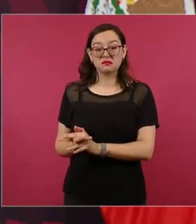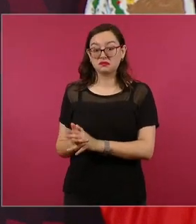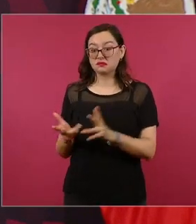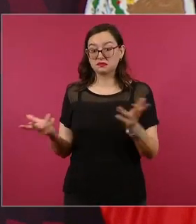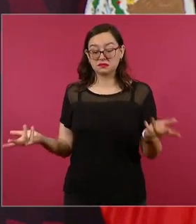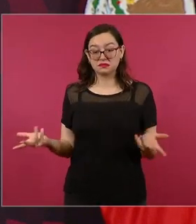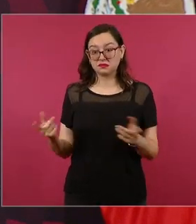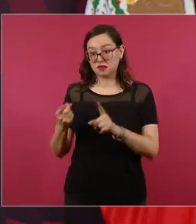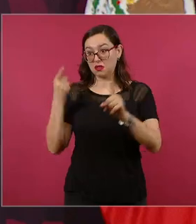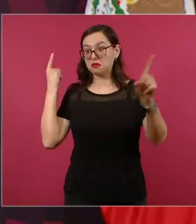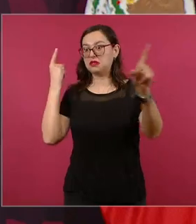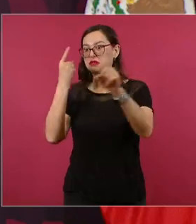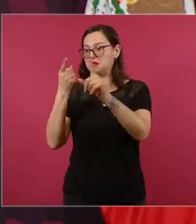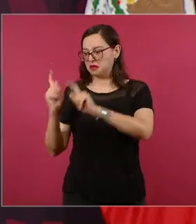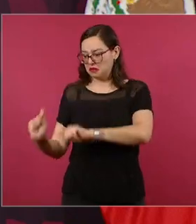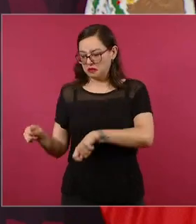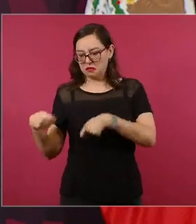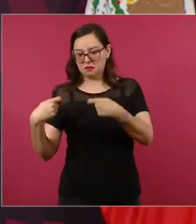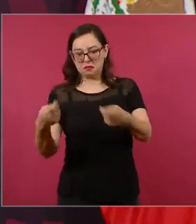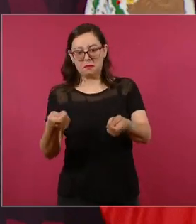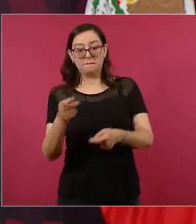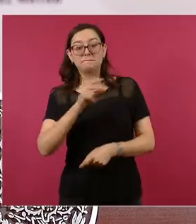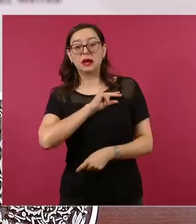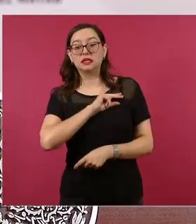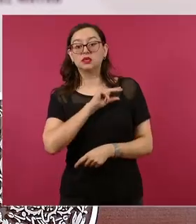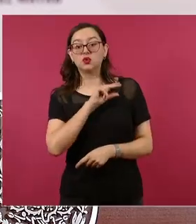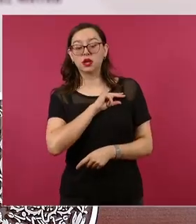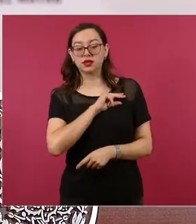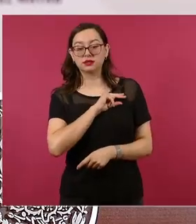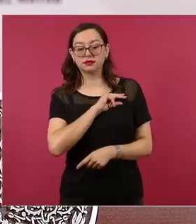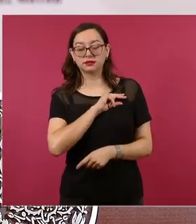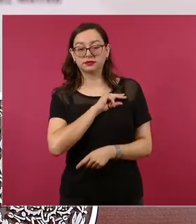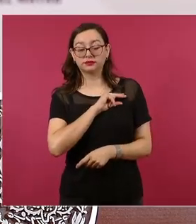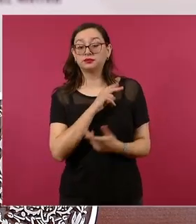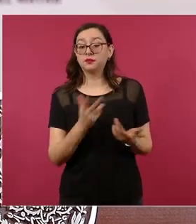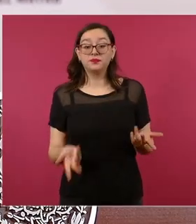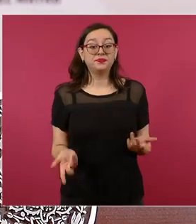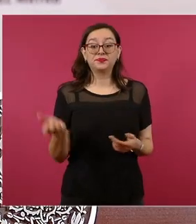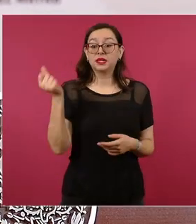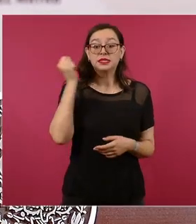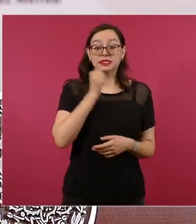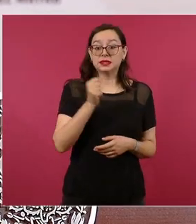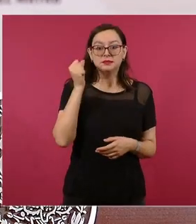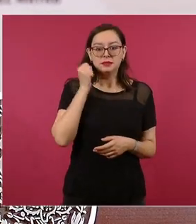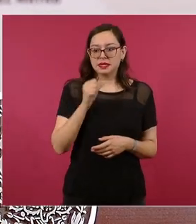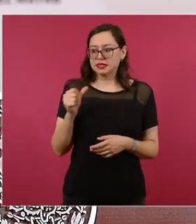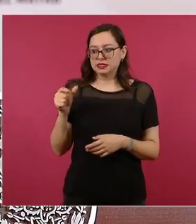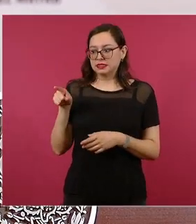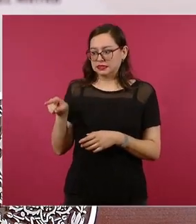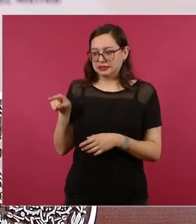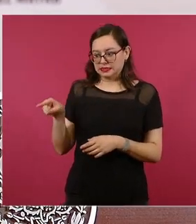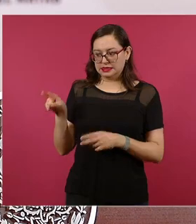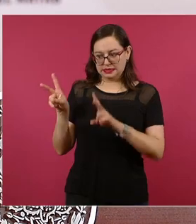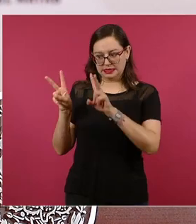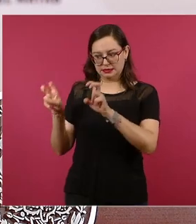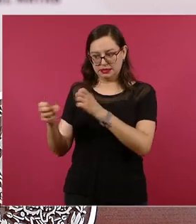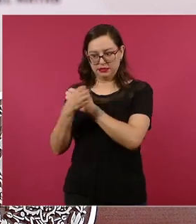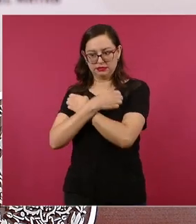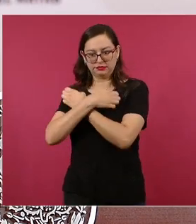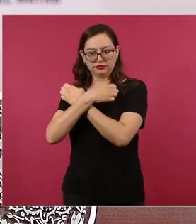todo con ese propósito. Y siempre se hablaba de lo educativo y no se hablaba de la salud.